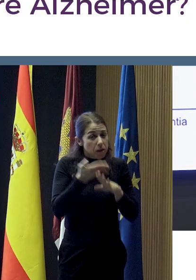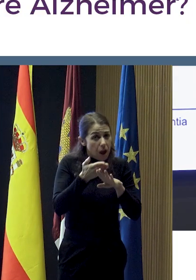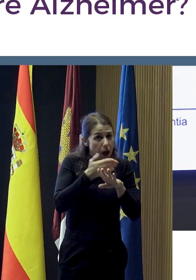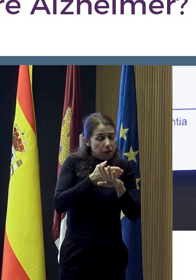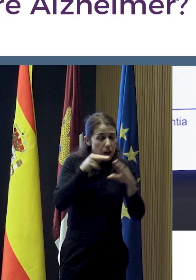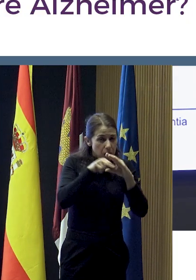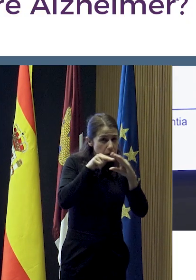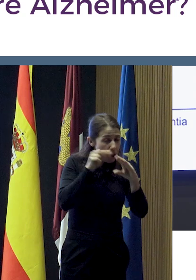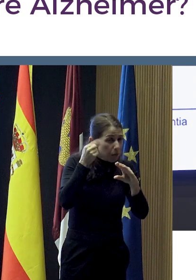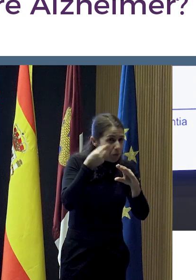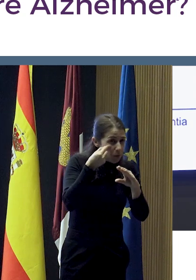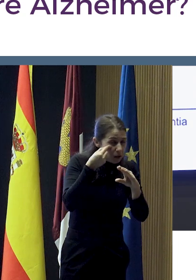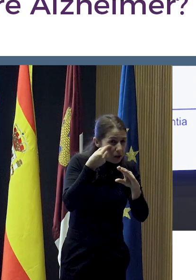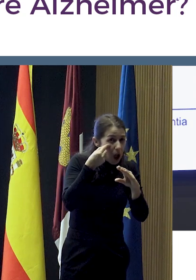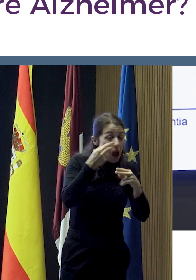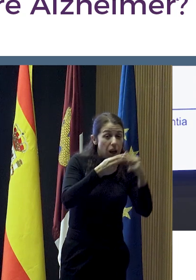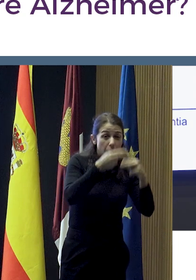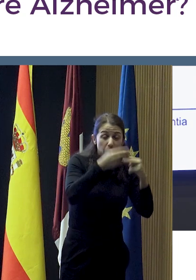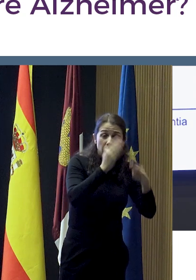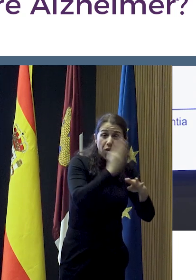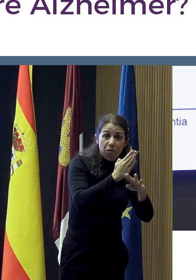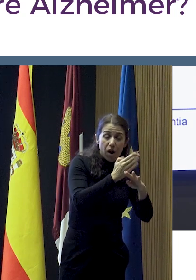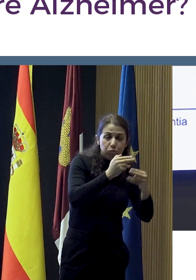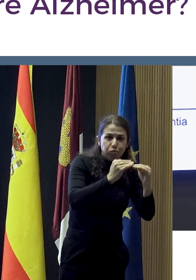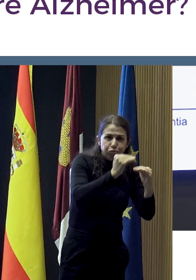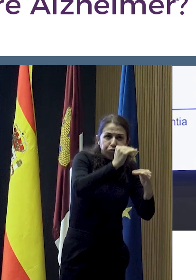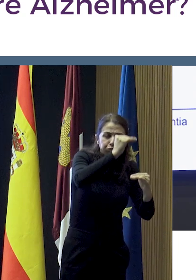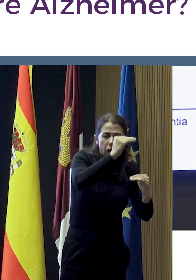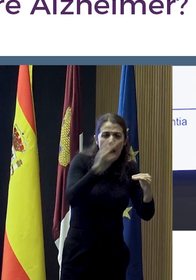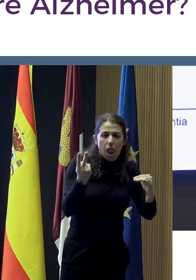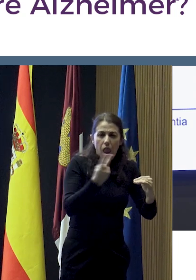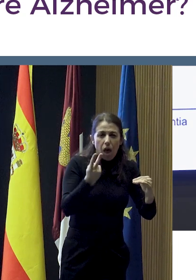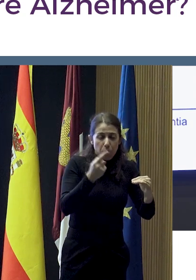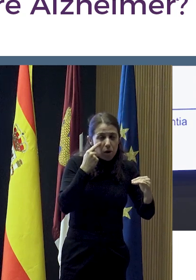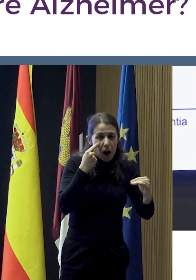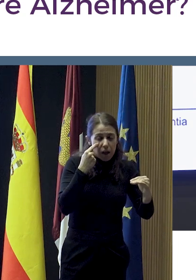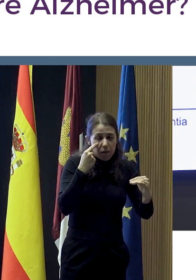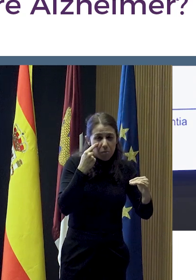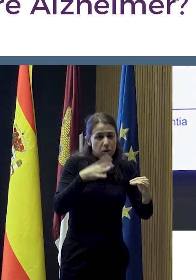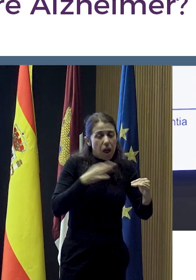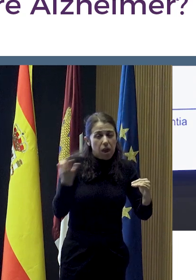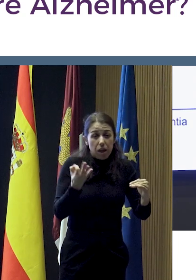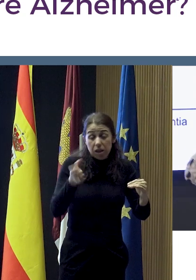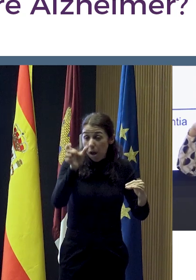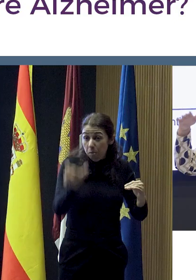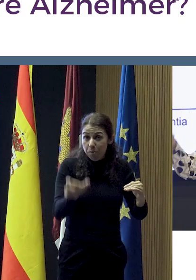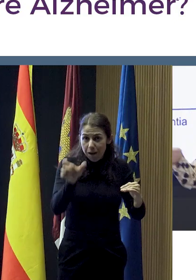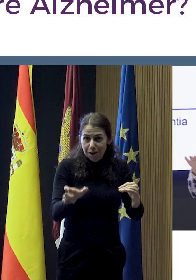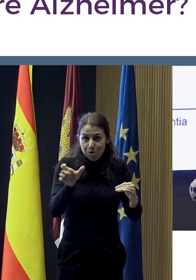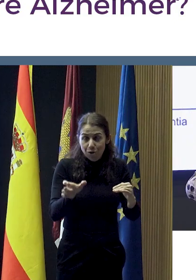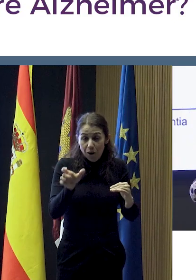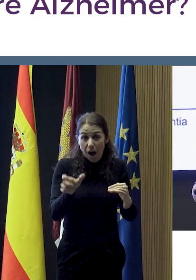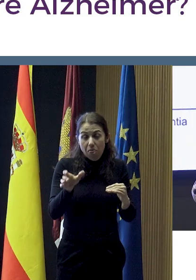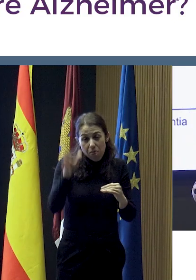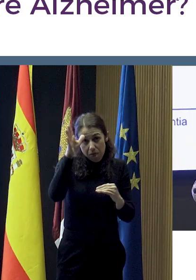resonancia y además tenemos elevados las proteínas en sangre, ya tenemos muchas más posibilidades de que ese paciente sea un paciente que tiene algún